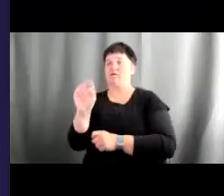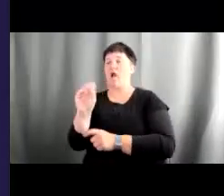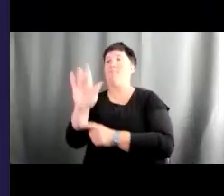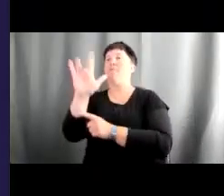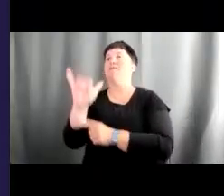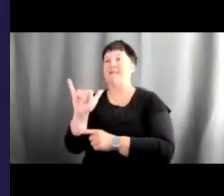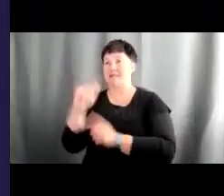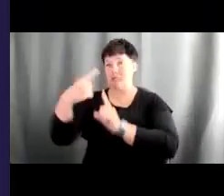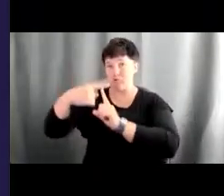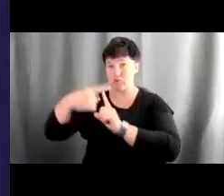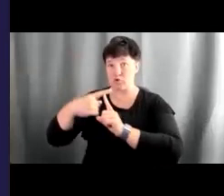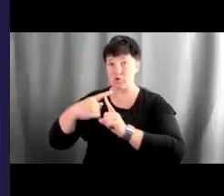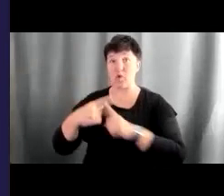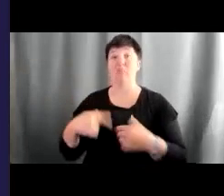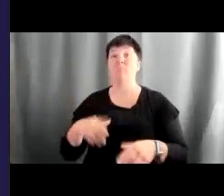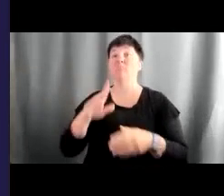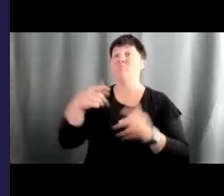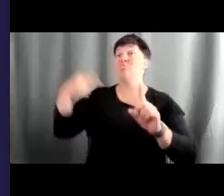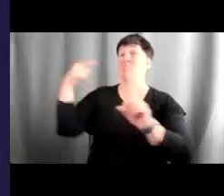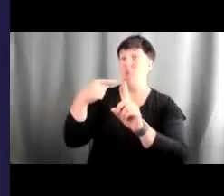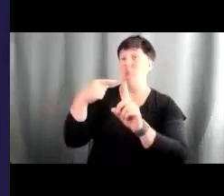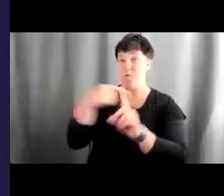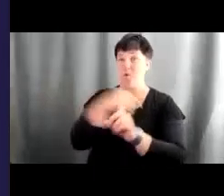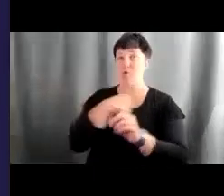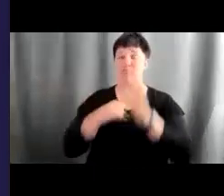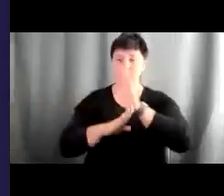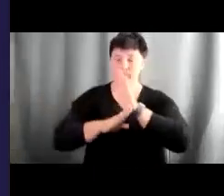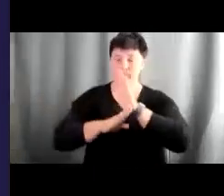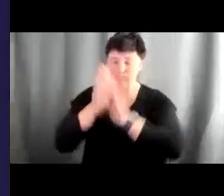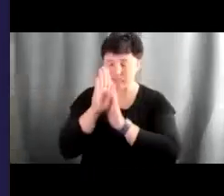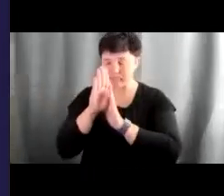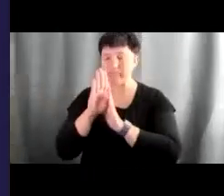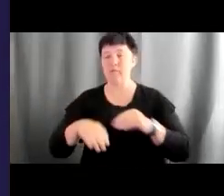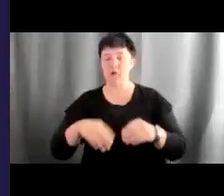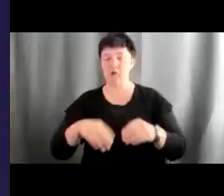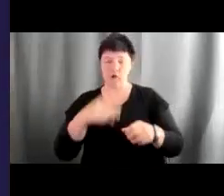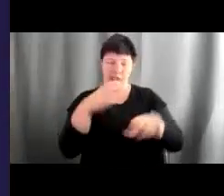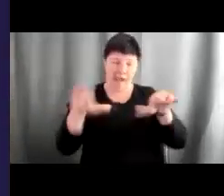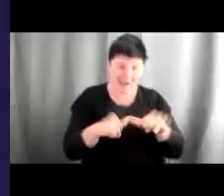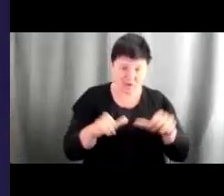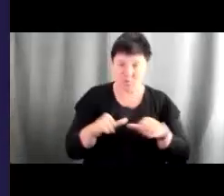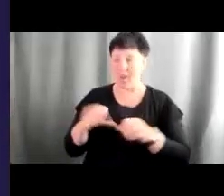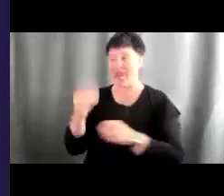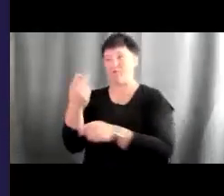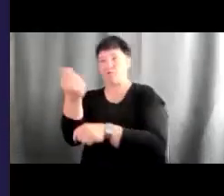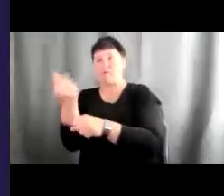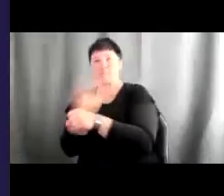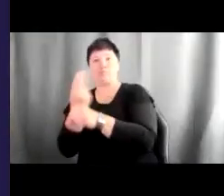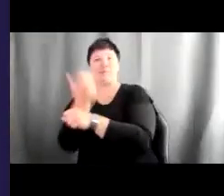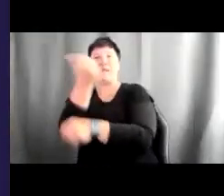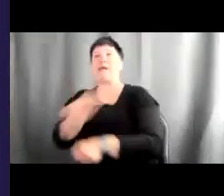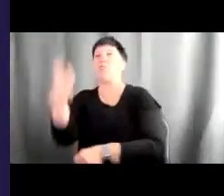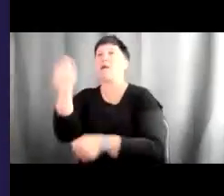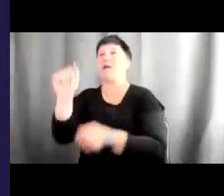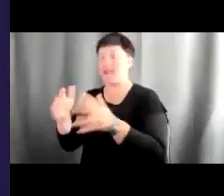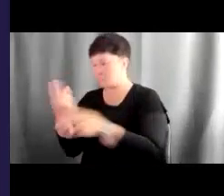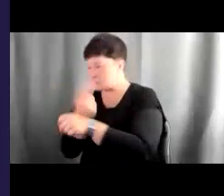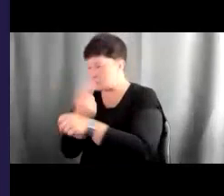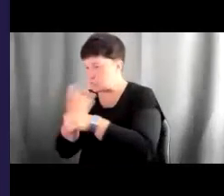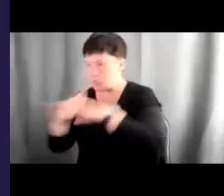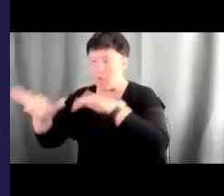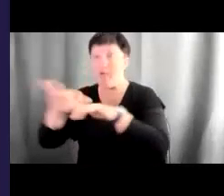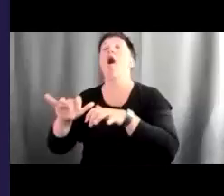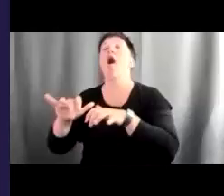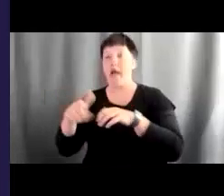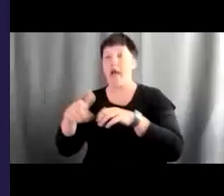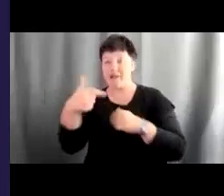puntuación de anomalía. El objetivo de producir este conjunto es que estamos haciendo algo que sea procesable, que sea fácil de usar y que podamos tomar y usar